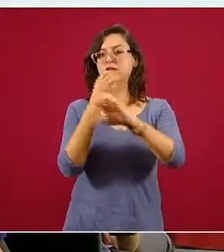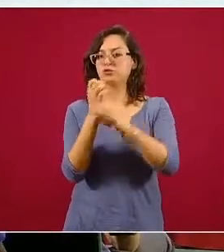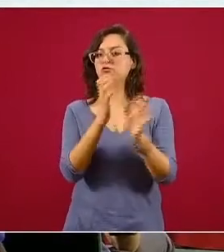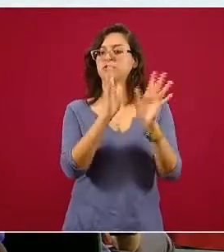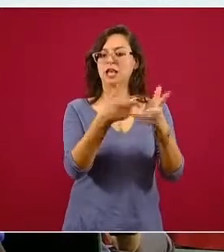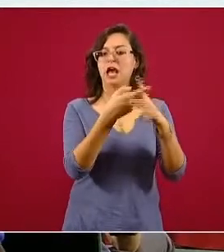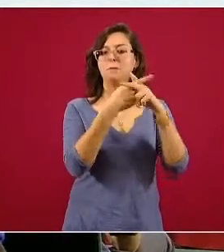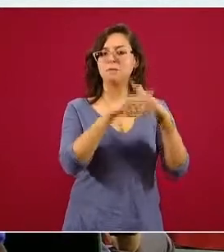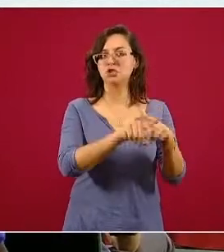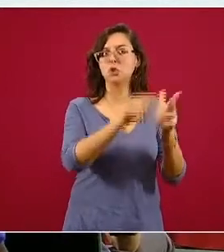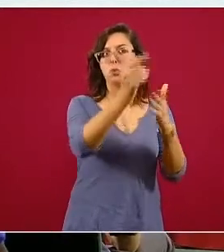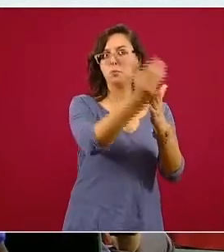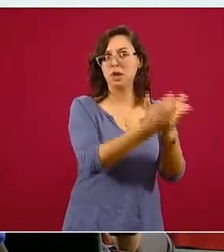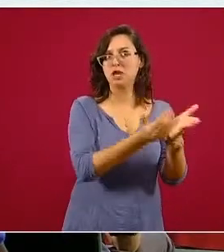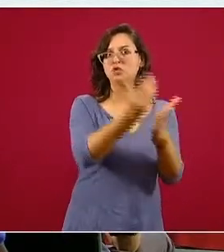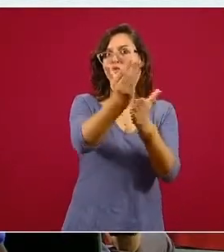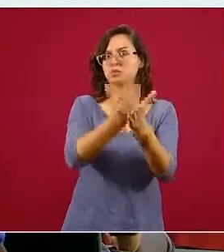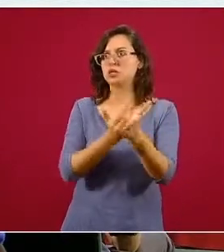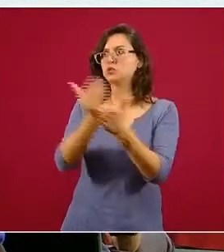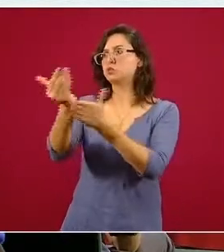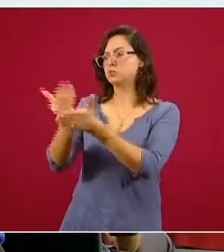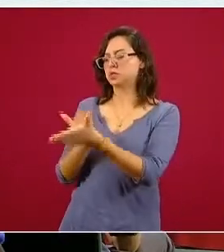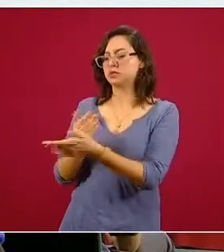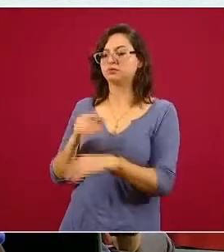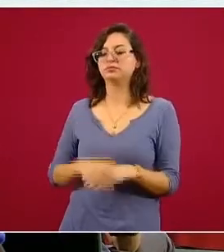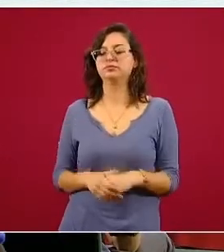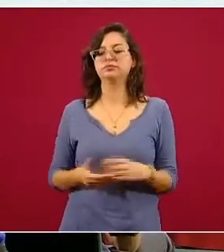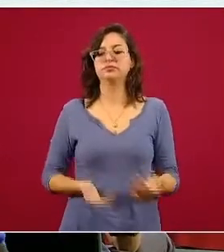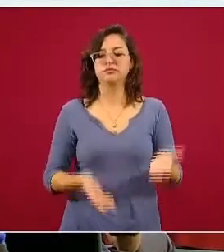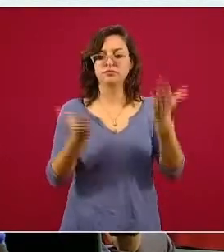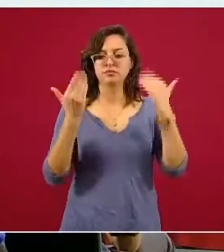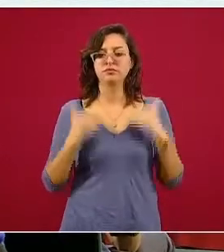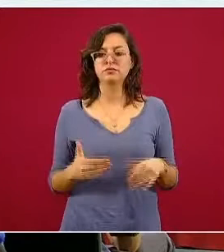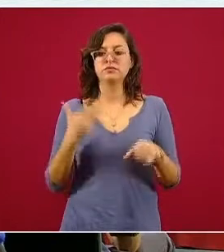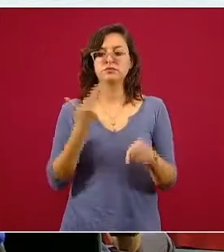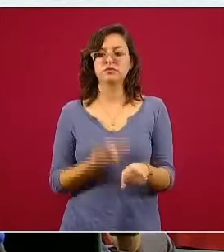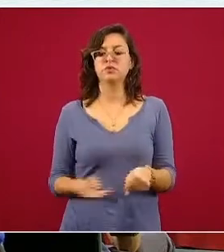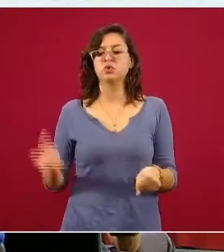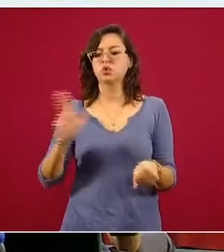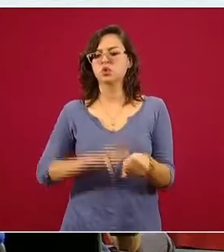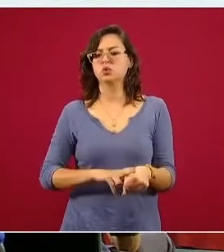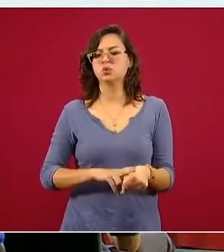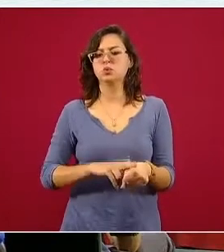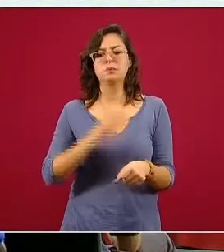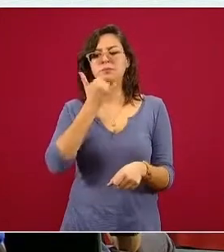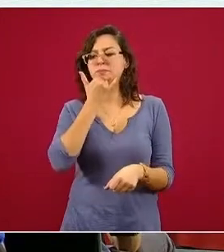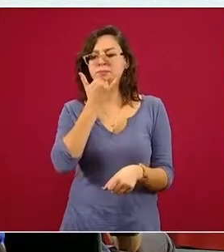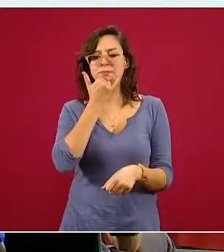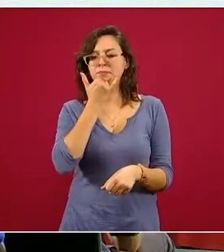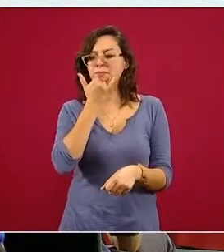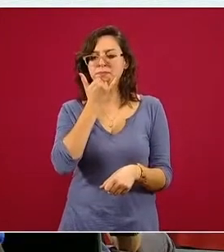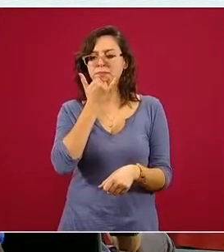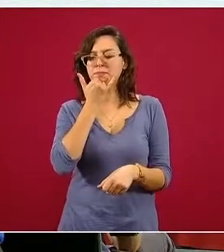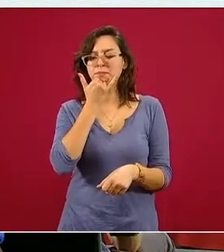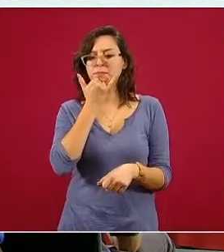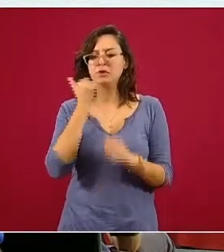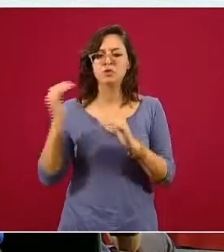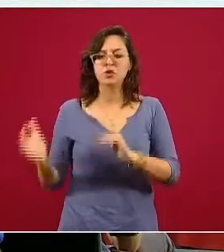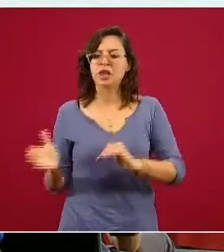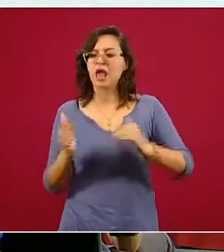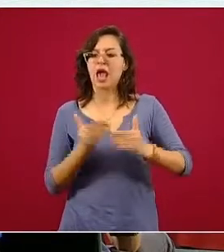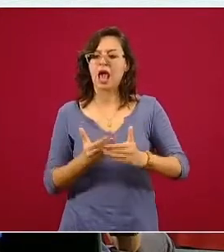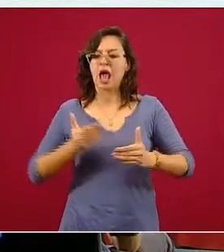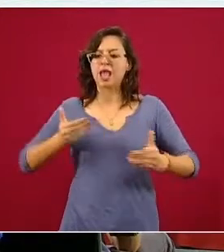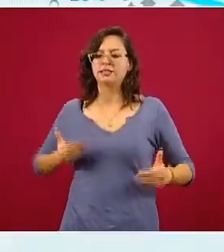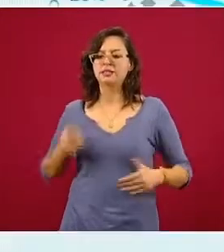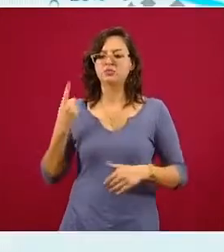entidades federativas. Veamos ahora la ocupación y disponibilidad. Antes de la ocupación, quedamos